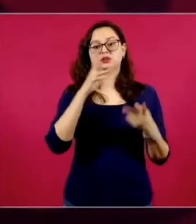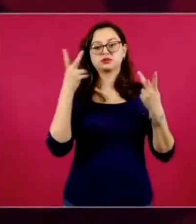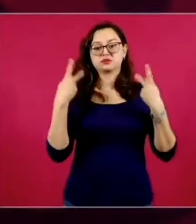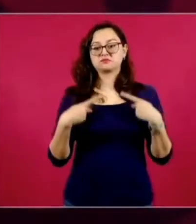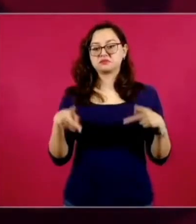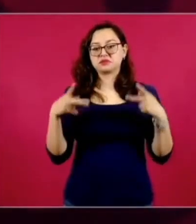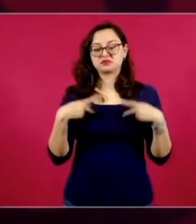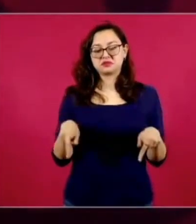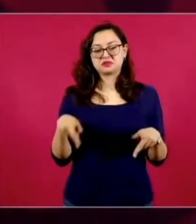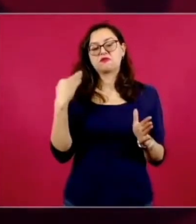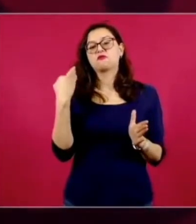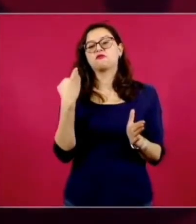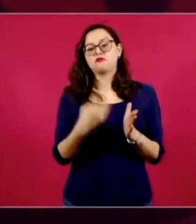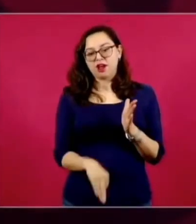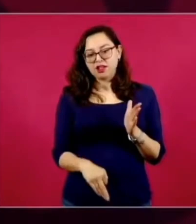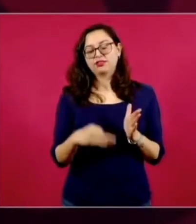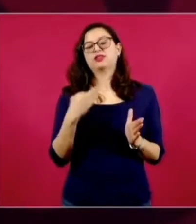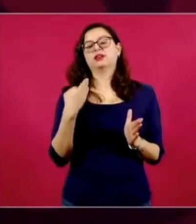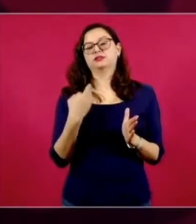de Estados Unidos.